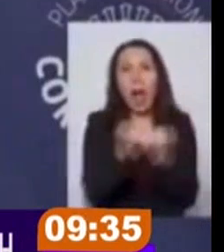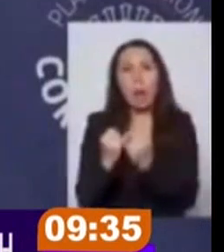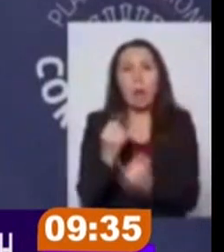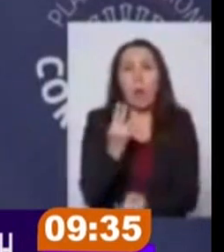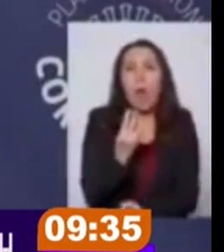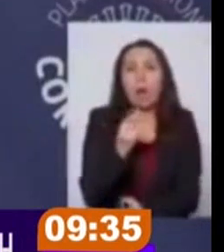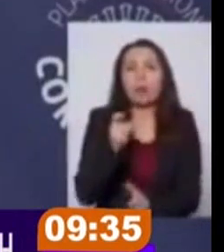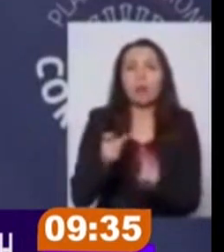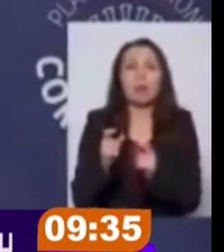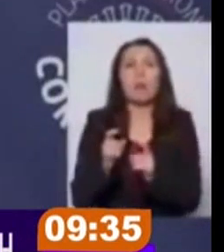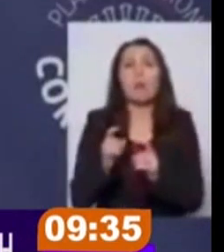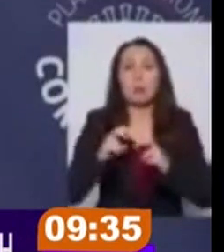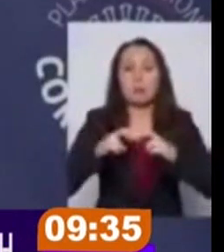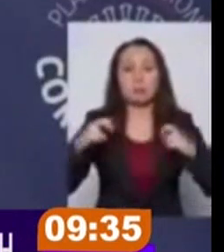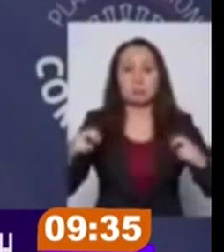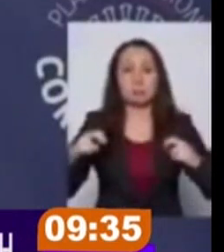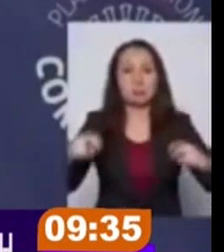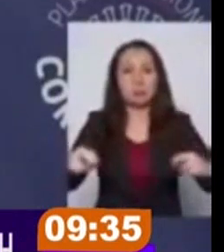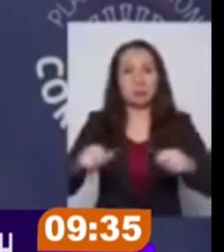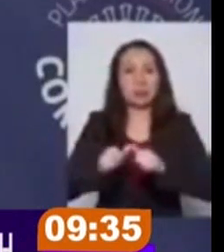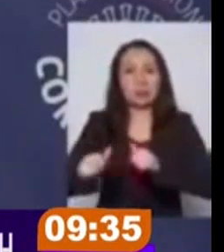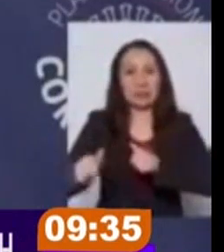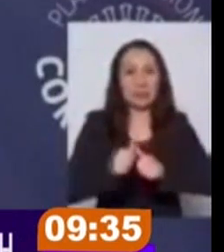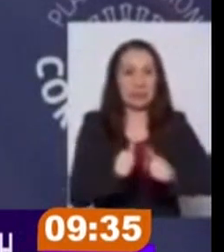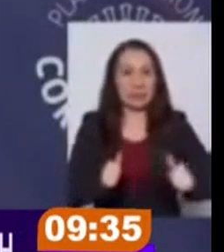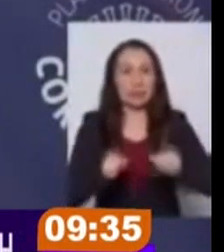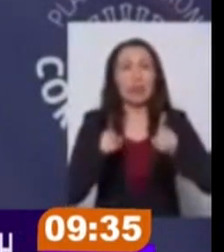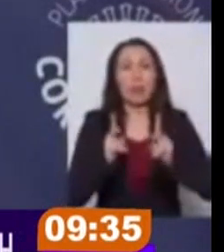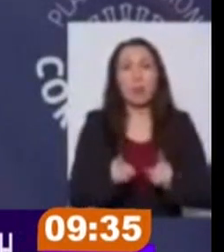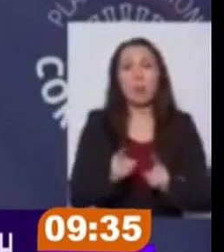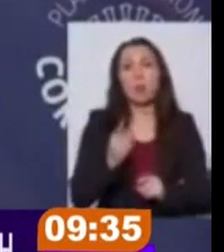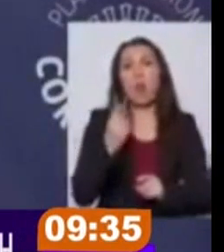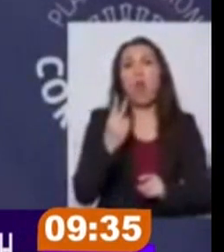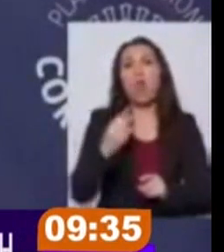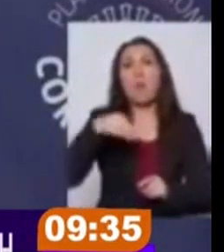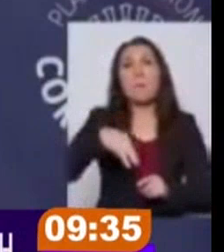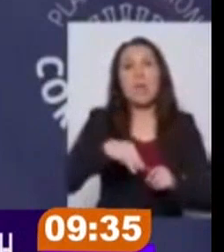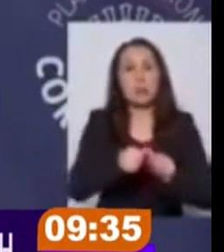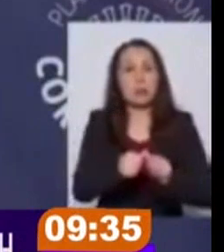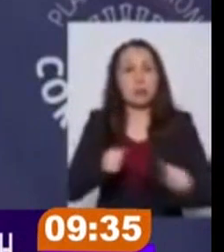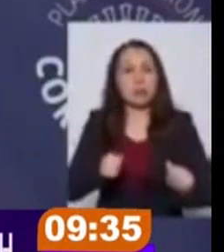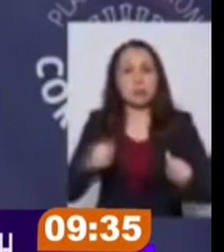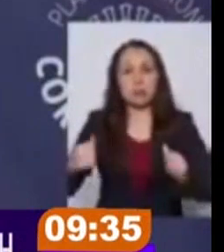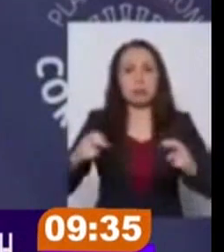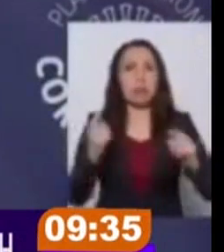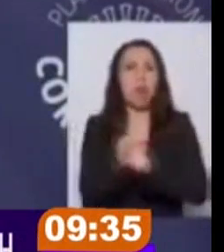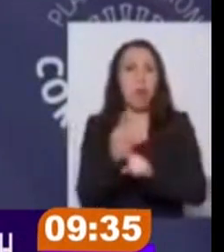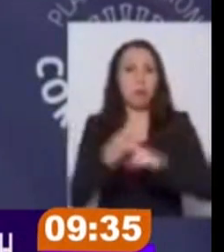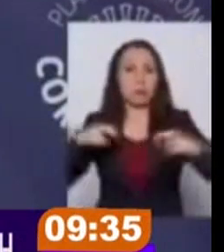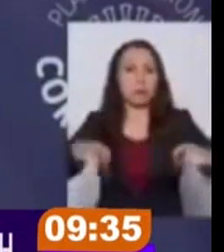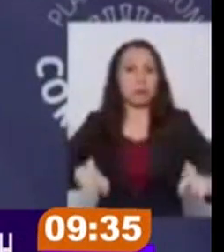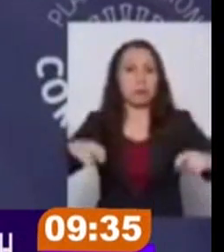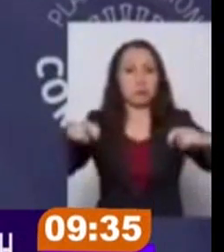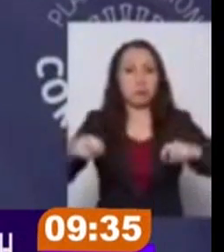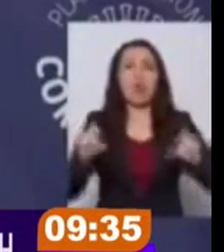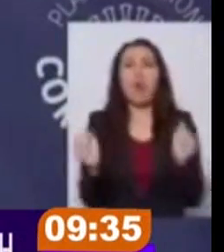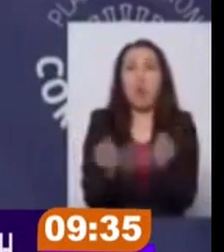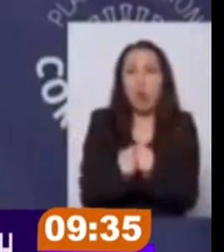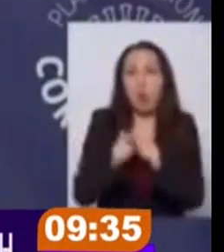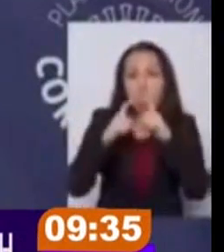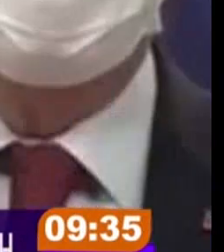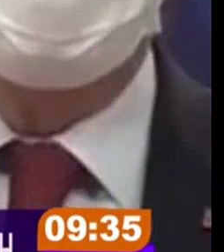amigos, por cuatro amigos, con un distanciamiento social, que tengamos 2 metros de distancia para poder conversar